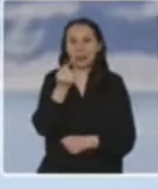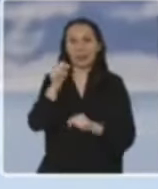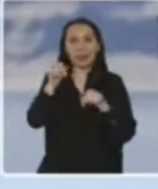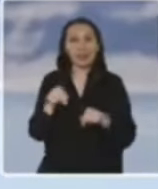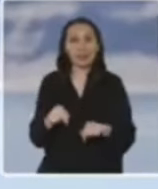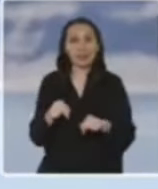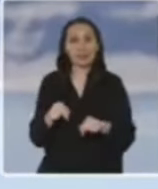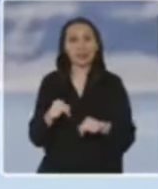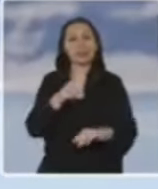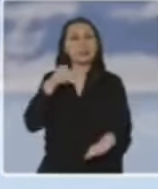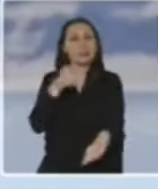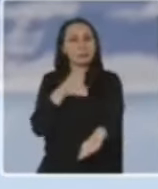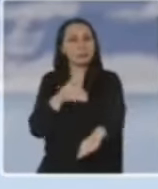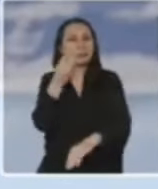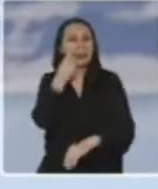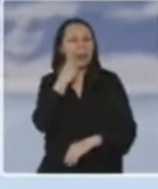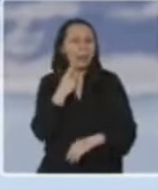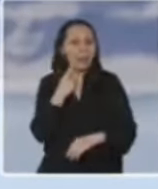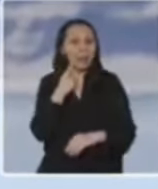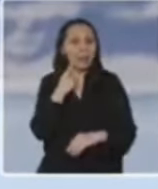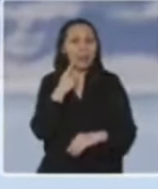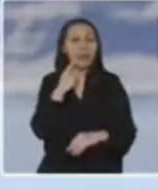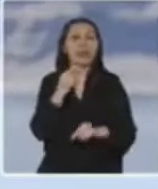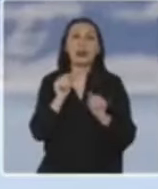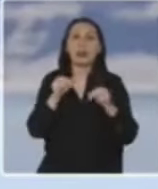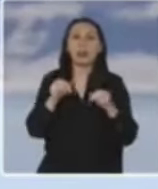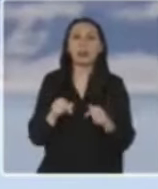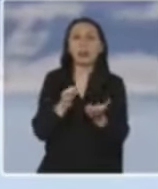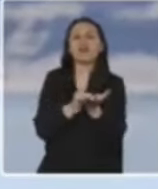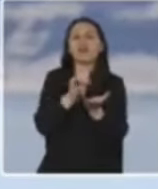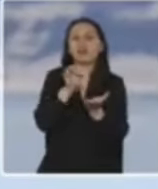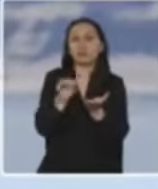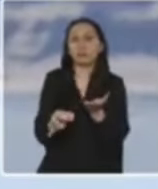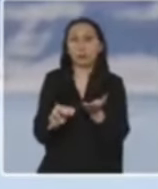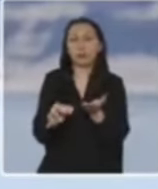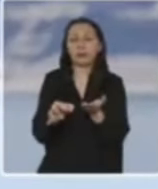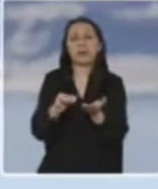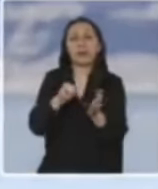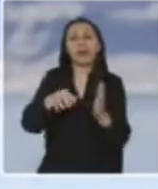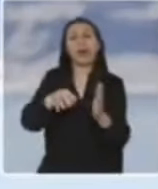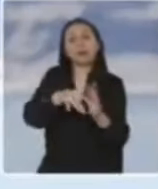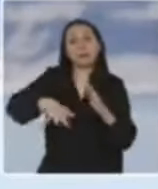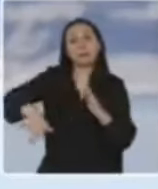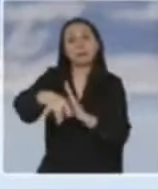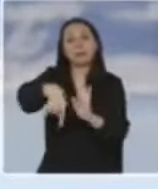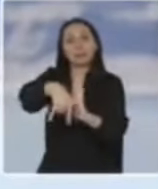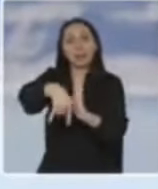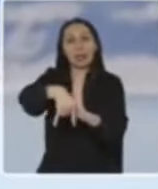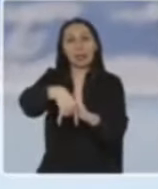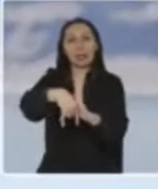esta gira de tres días a la provincia de chiloé al